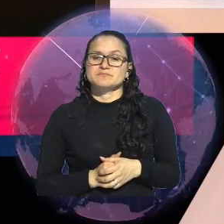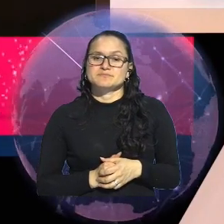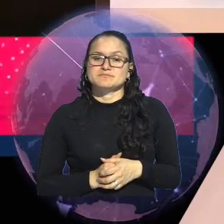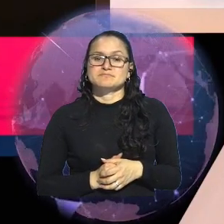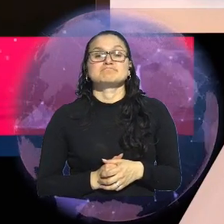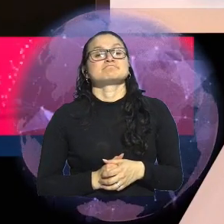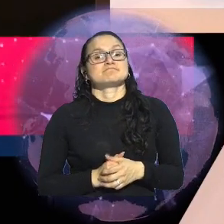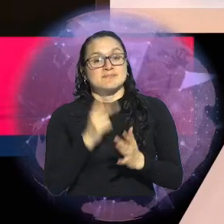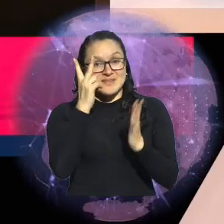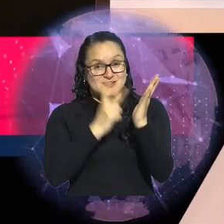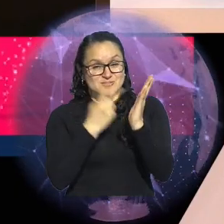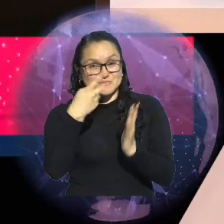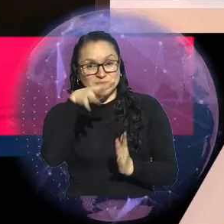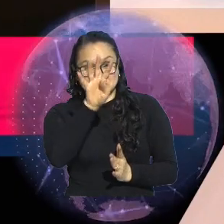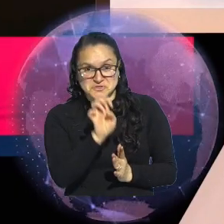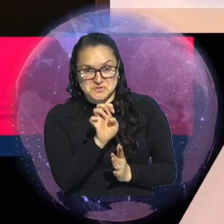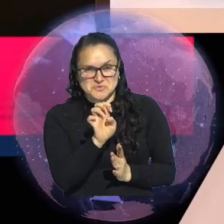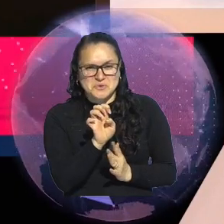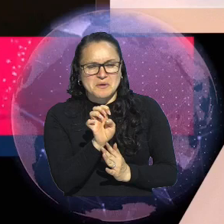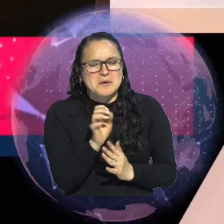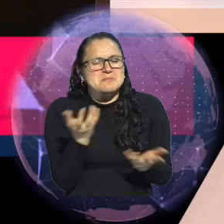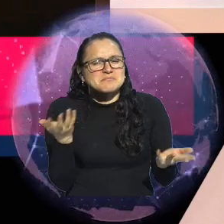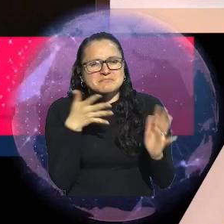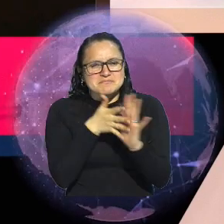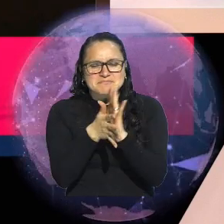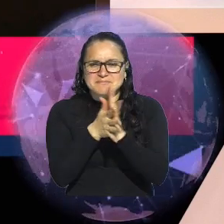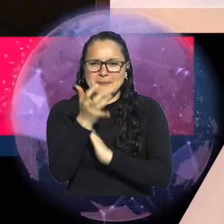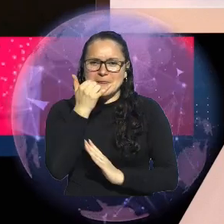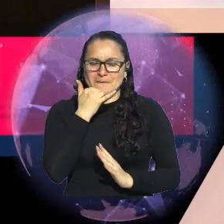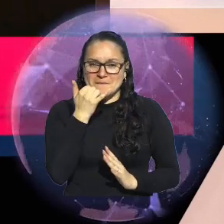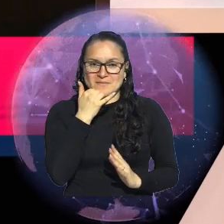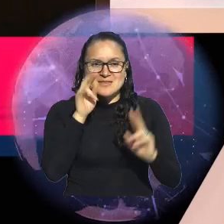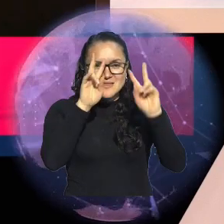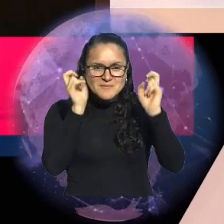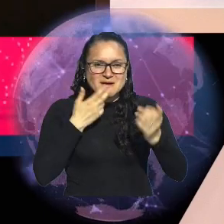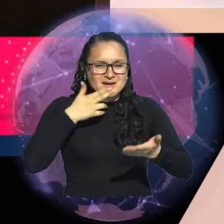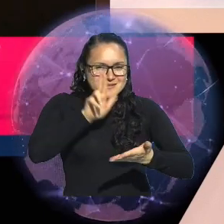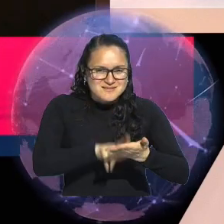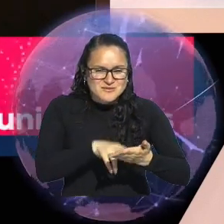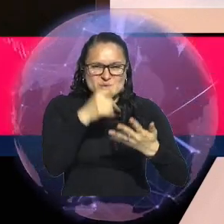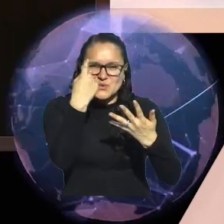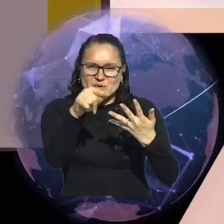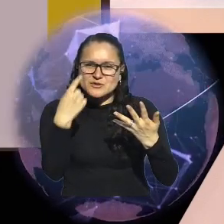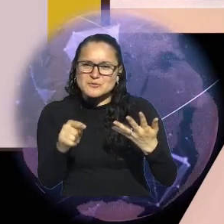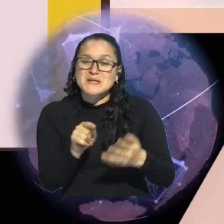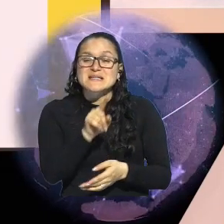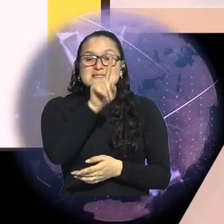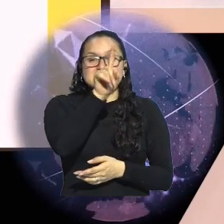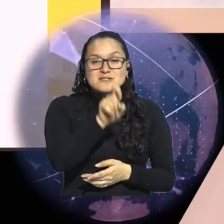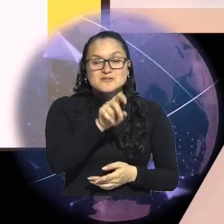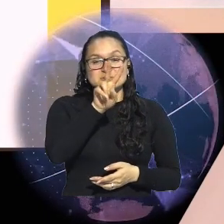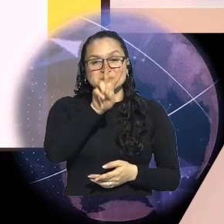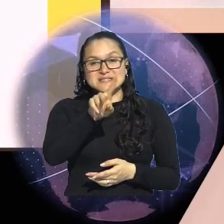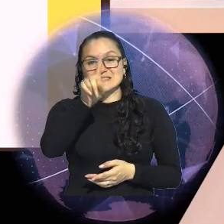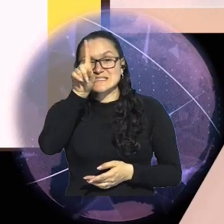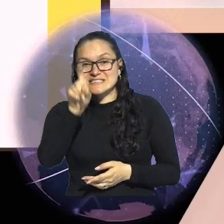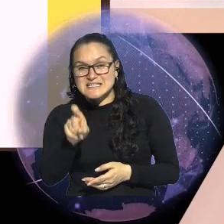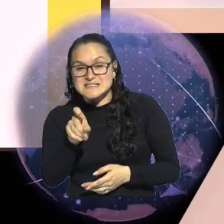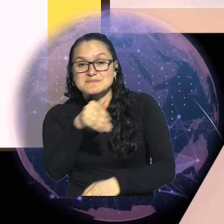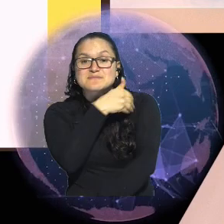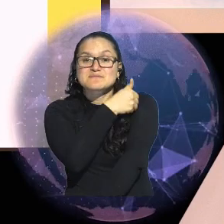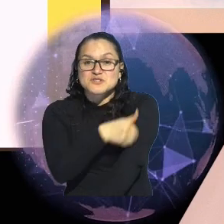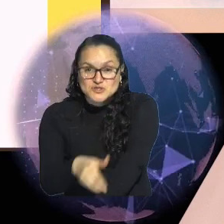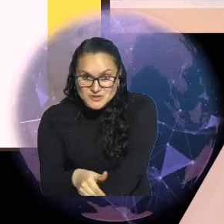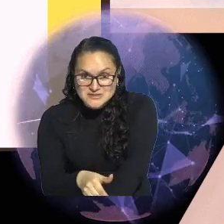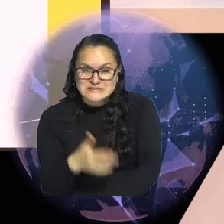2019 en materia de servicios postales se realizaron 626 millones de transacciones a